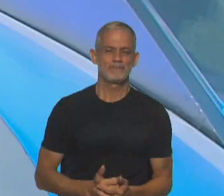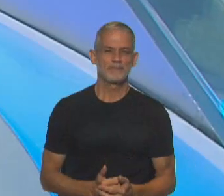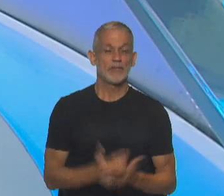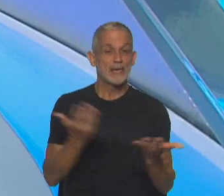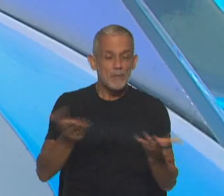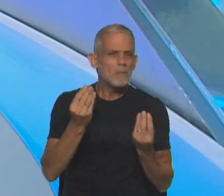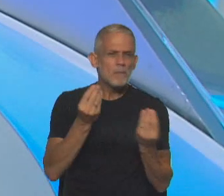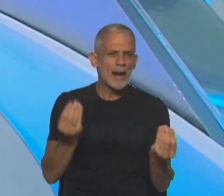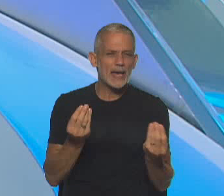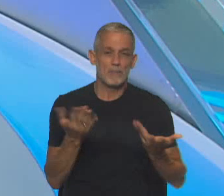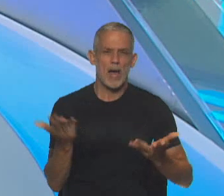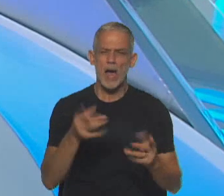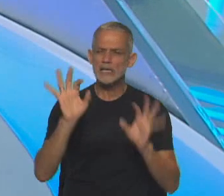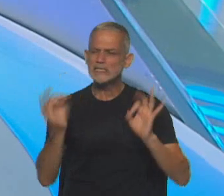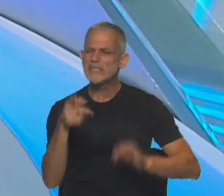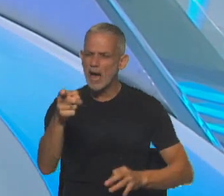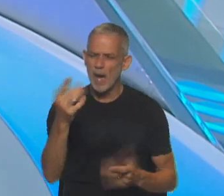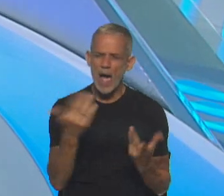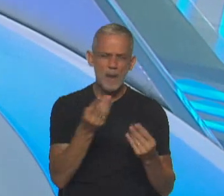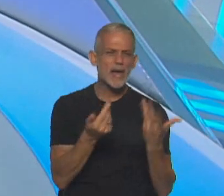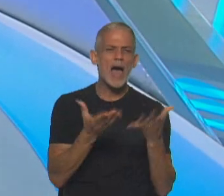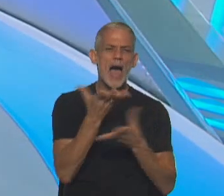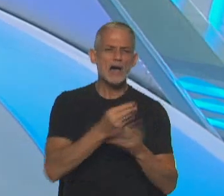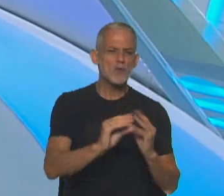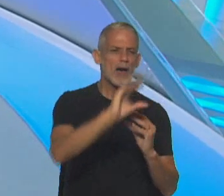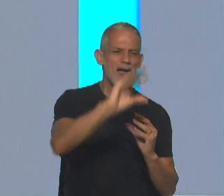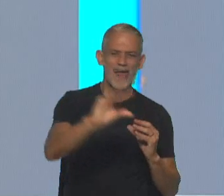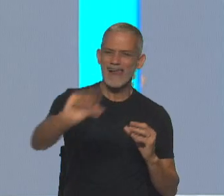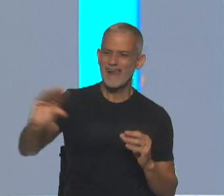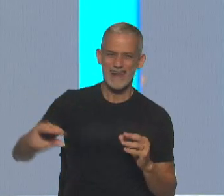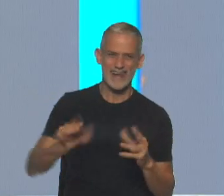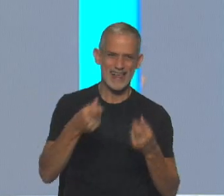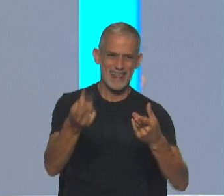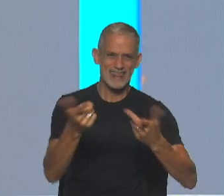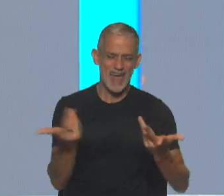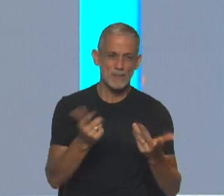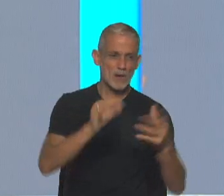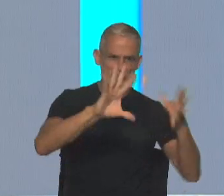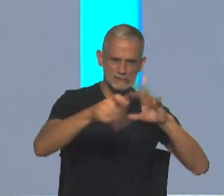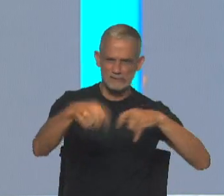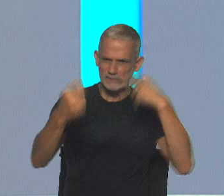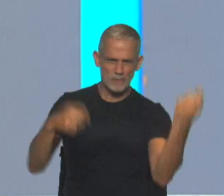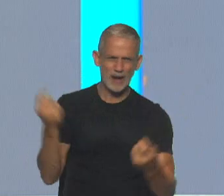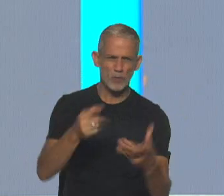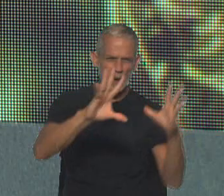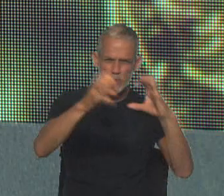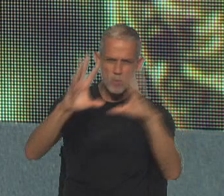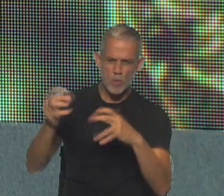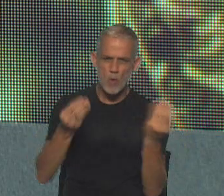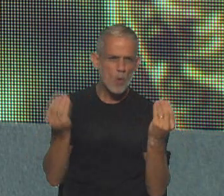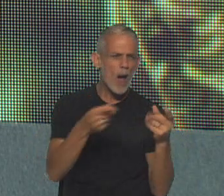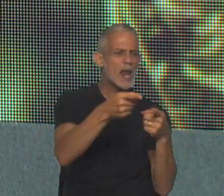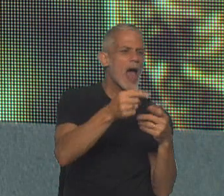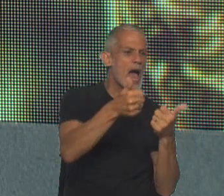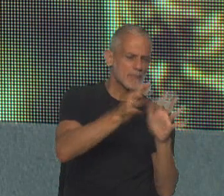para que esto para identificar en la mayor medida posible este el grado de perjuicio que tuvieron los productores y